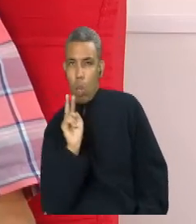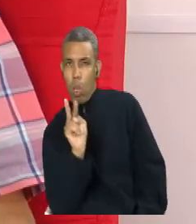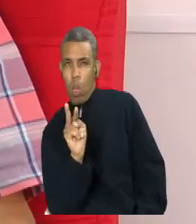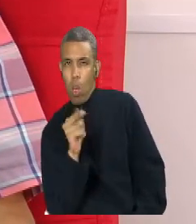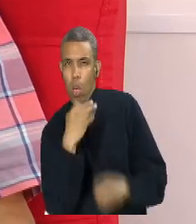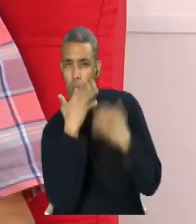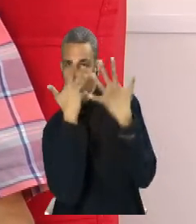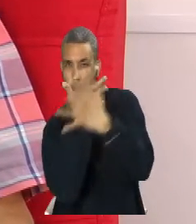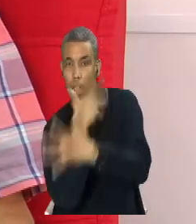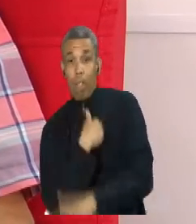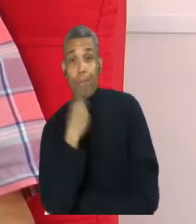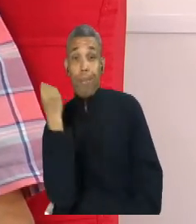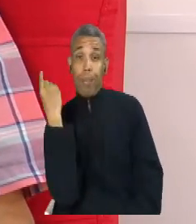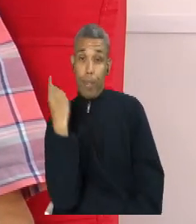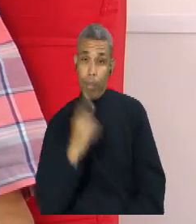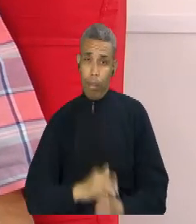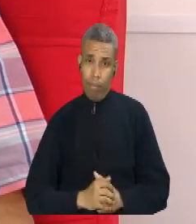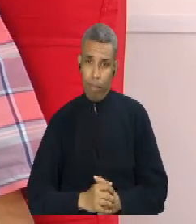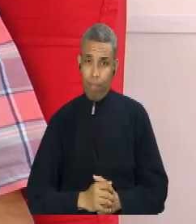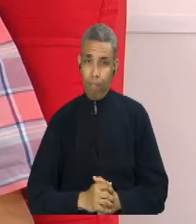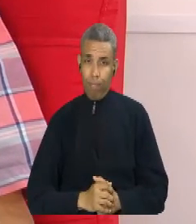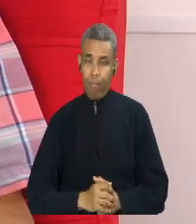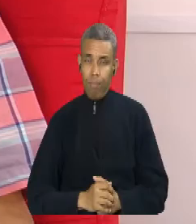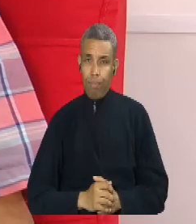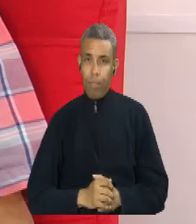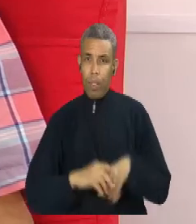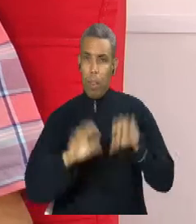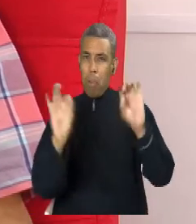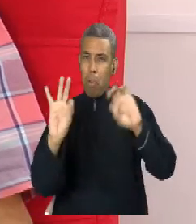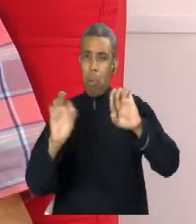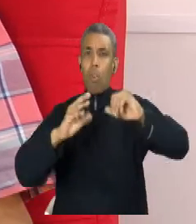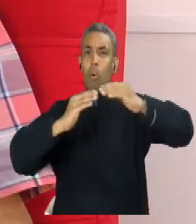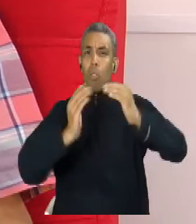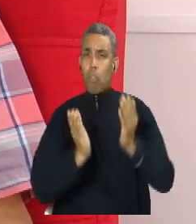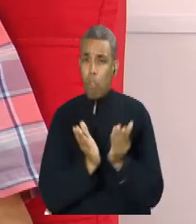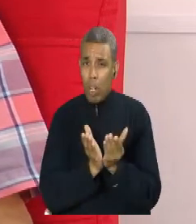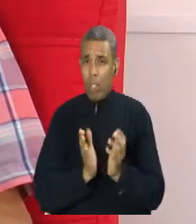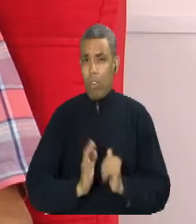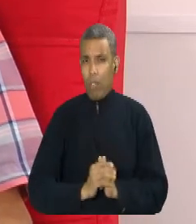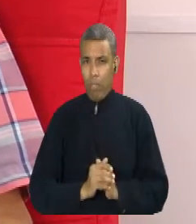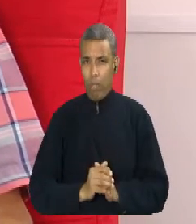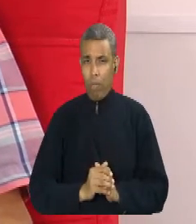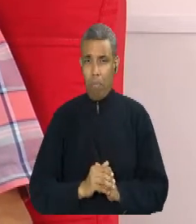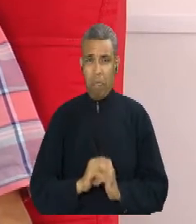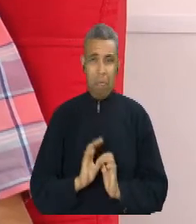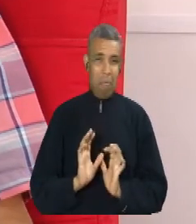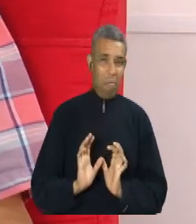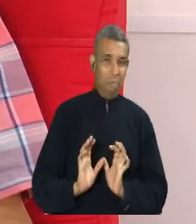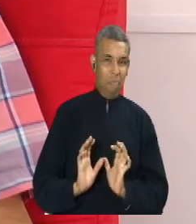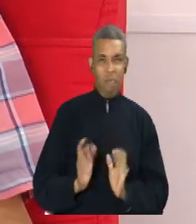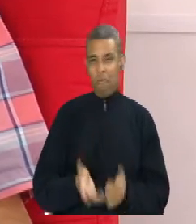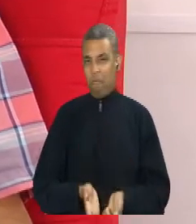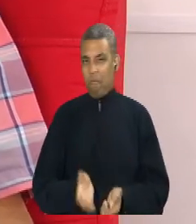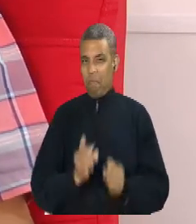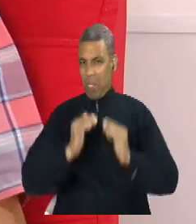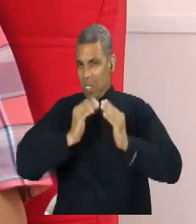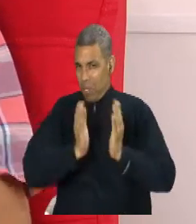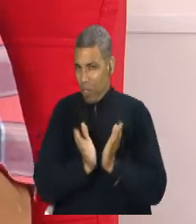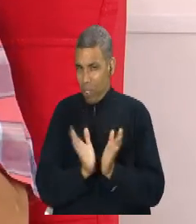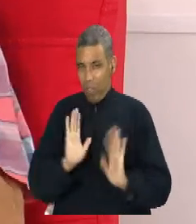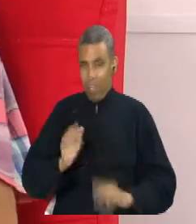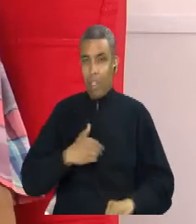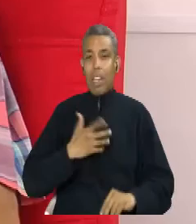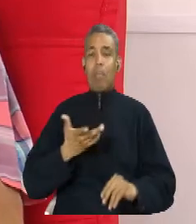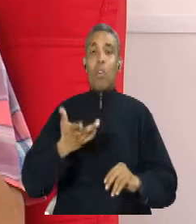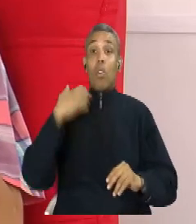igual pasa en el colegio nosotros lo que tenemos a veces unos profesores que son muy cariñosos y otros que son muy rígidos y muy estrictos entonces